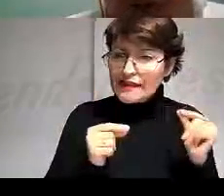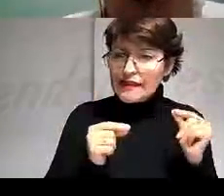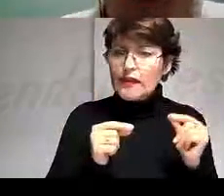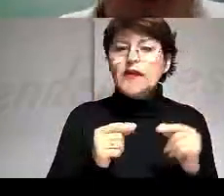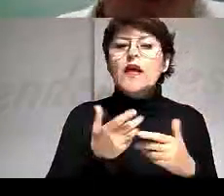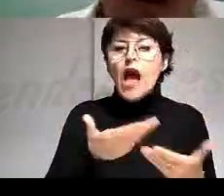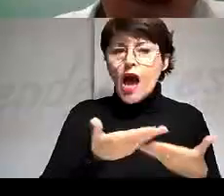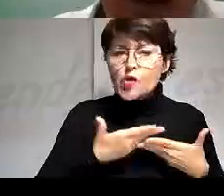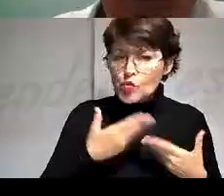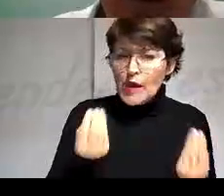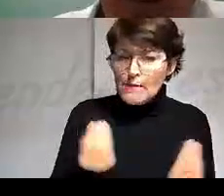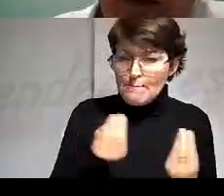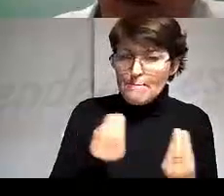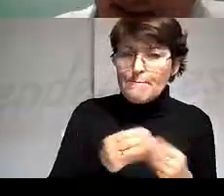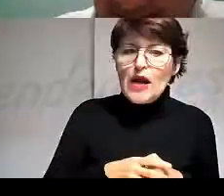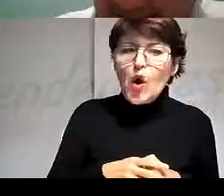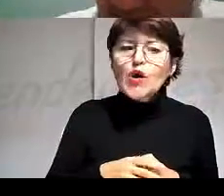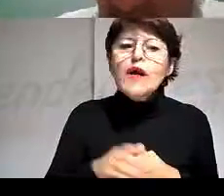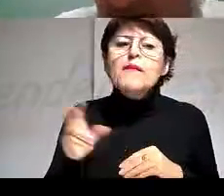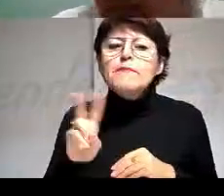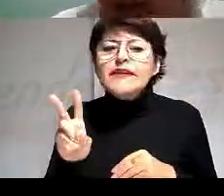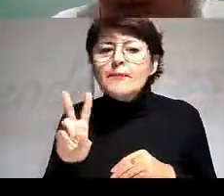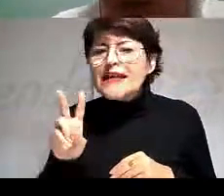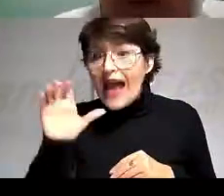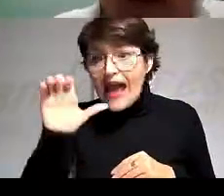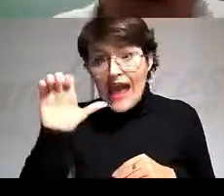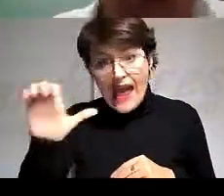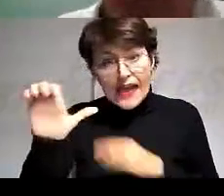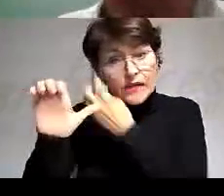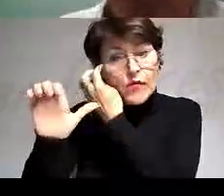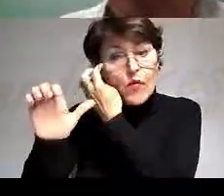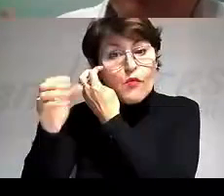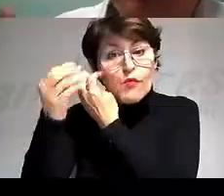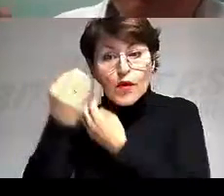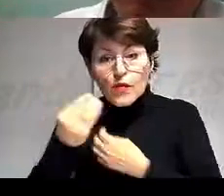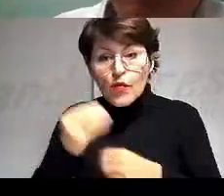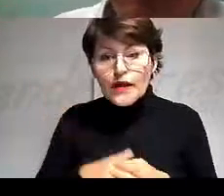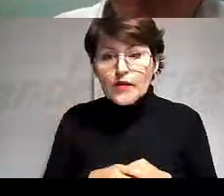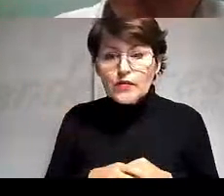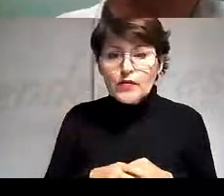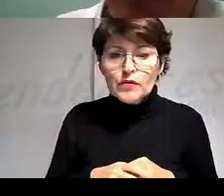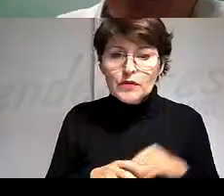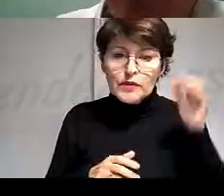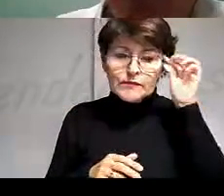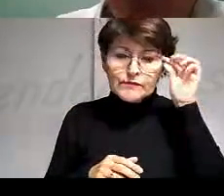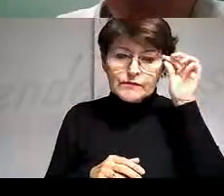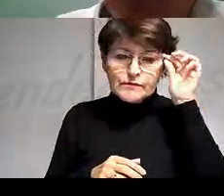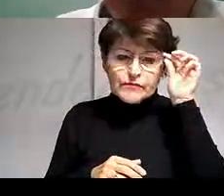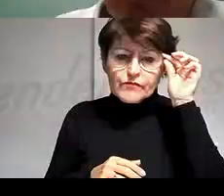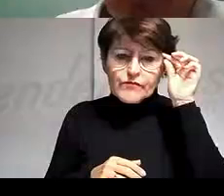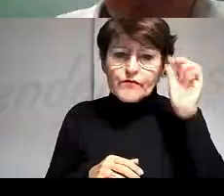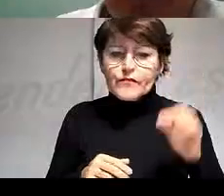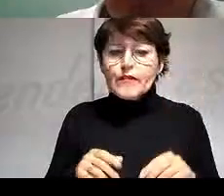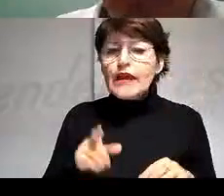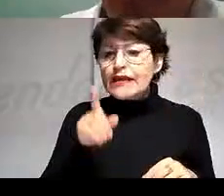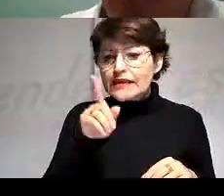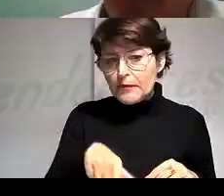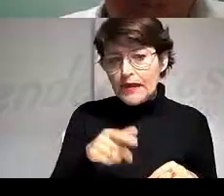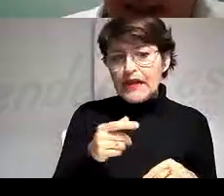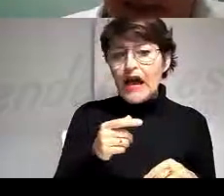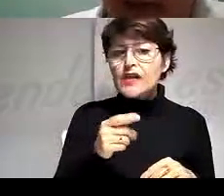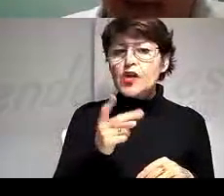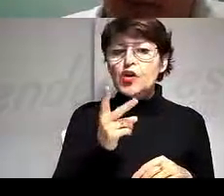de su efecto antioxidante, que probablemente es el más conocido de todos ellos, también participa en dos funciones